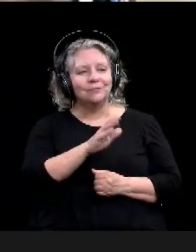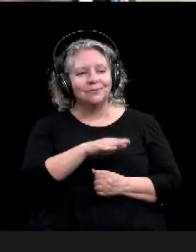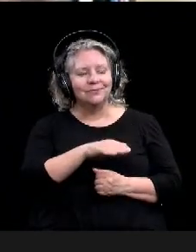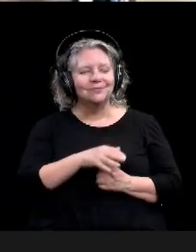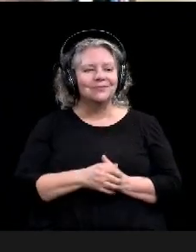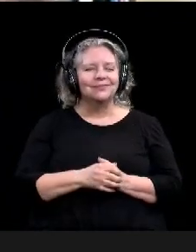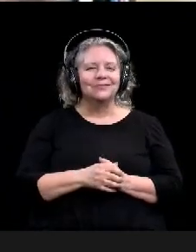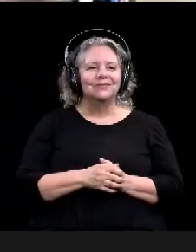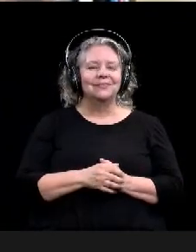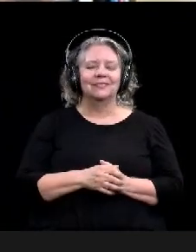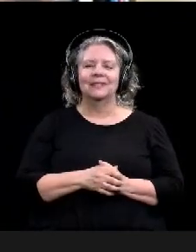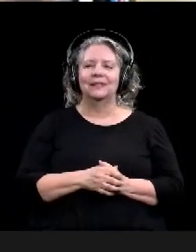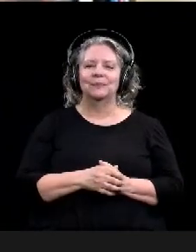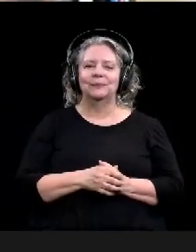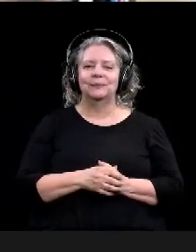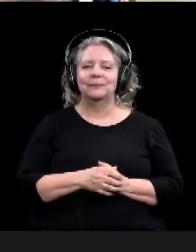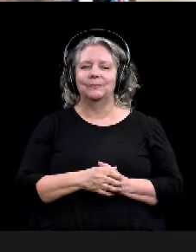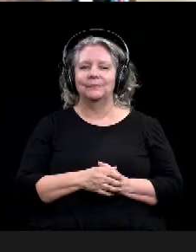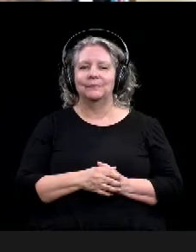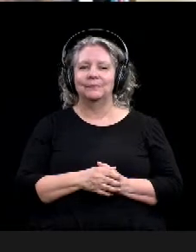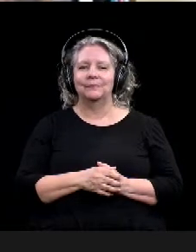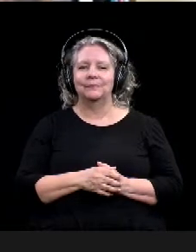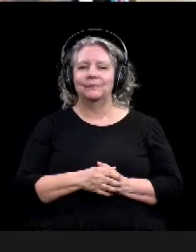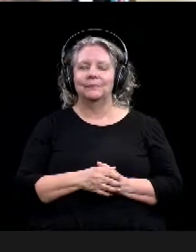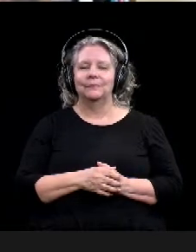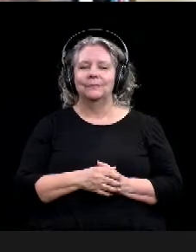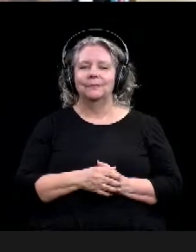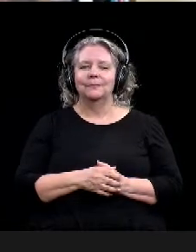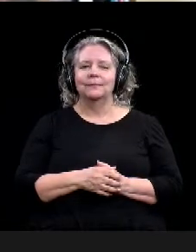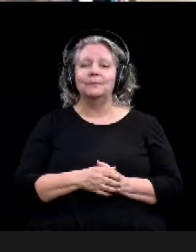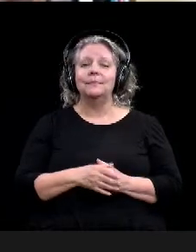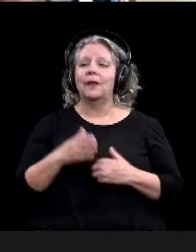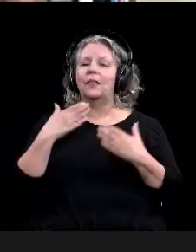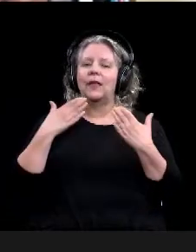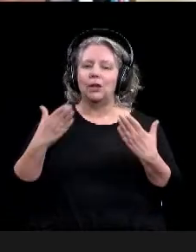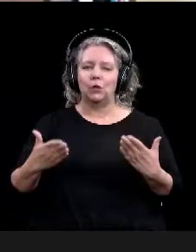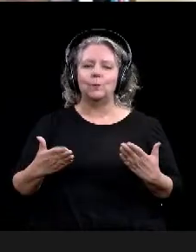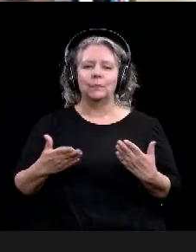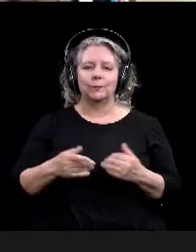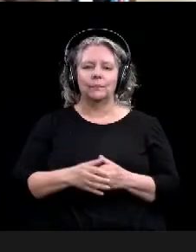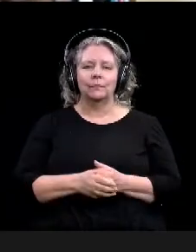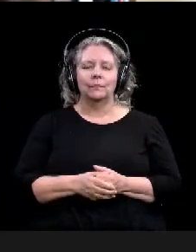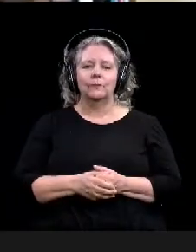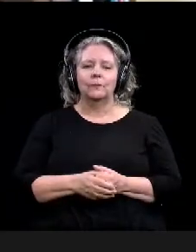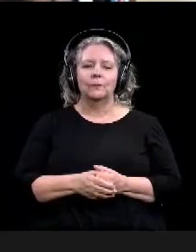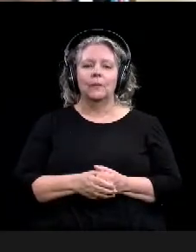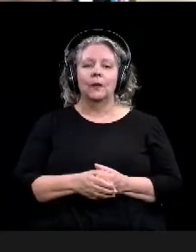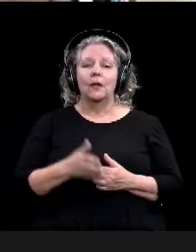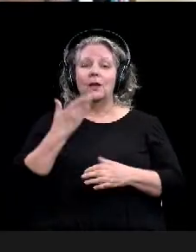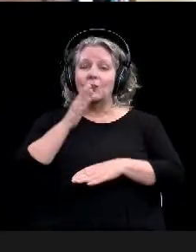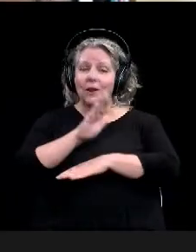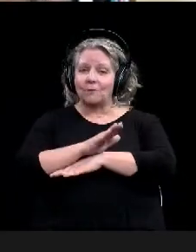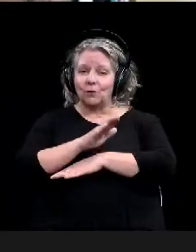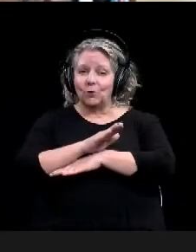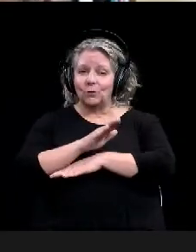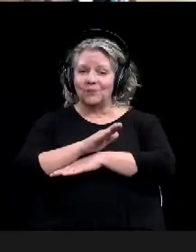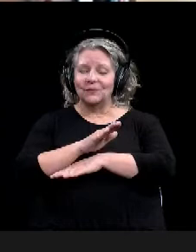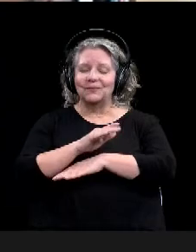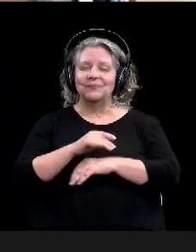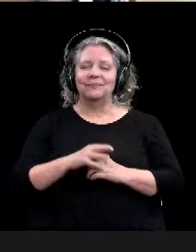gracias buenas tardes a todos hay hay muchas